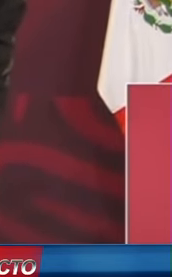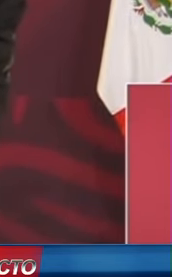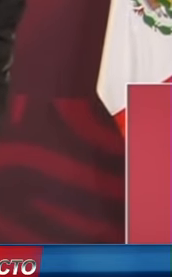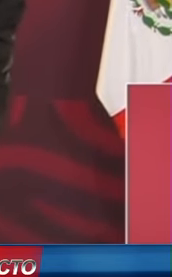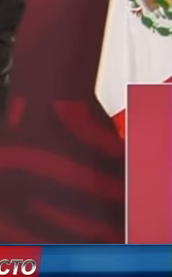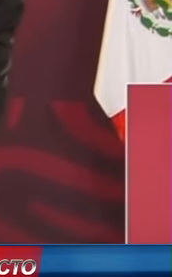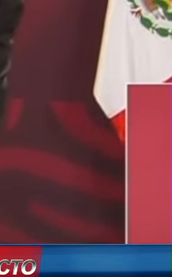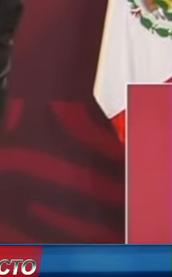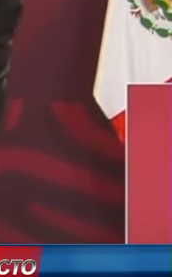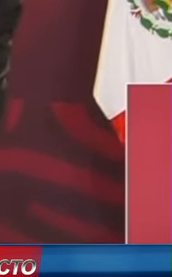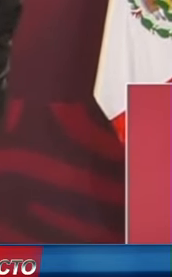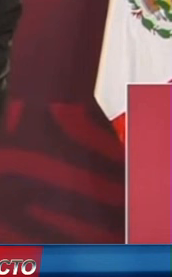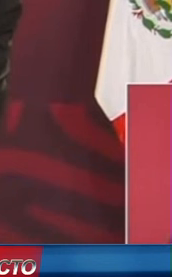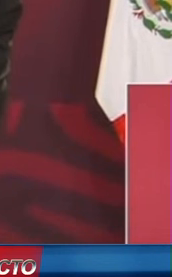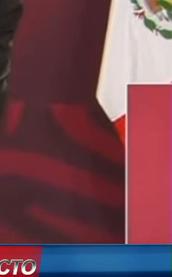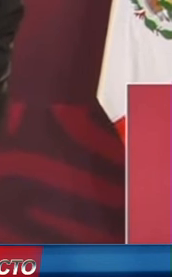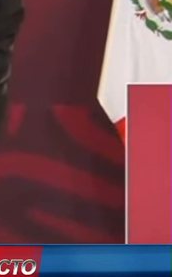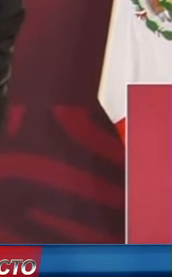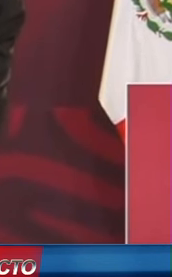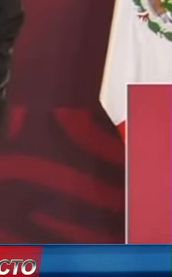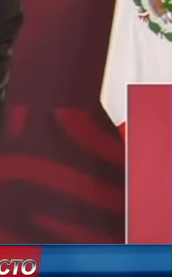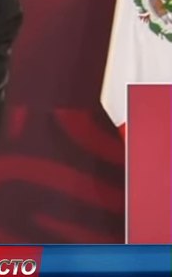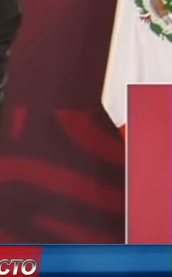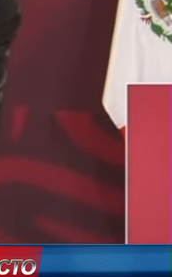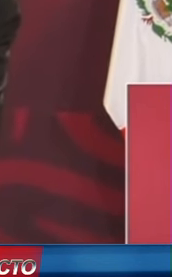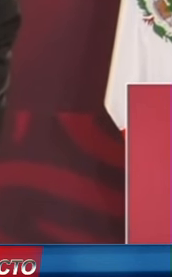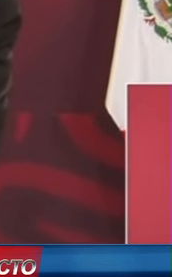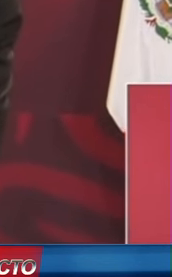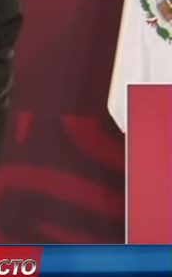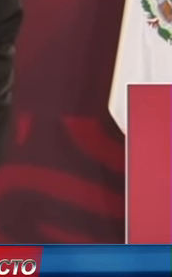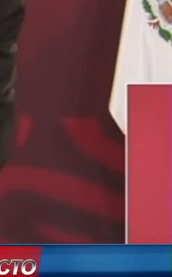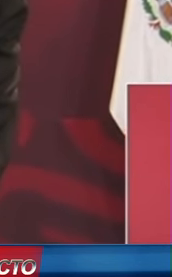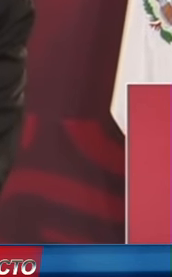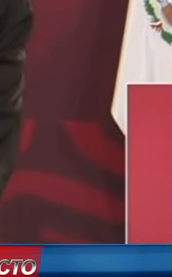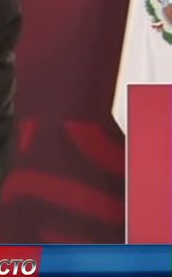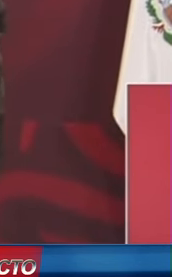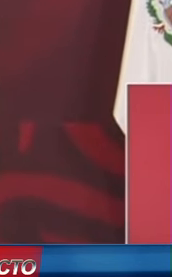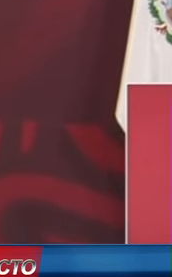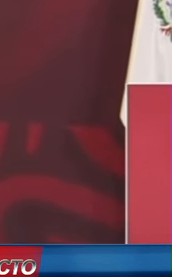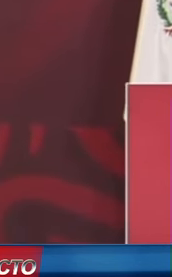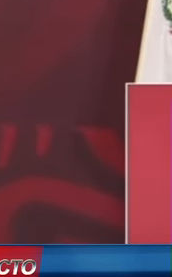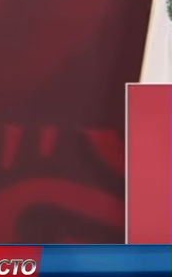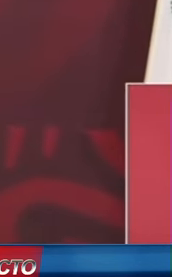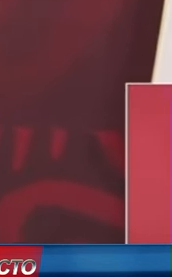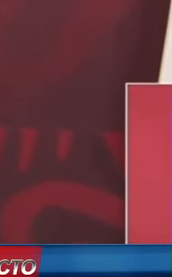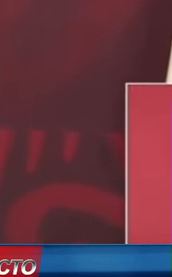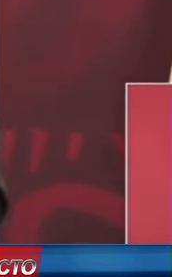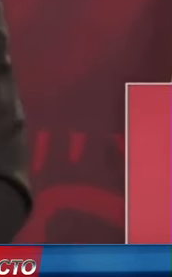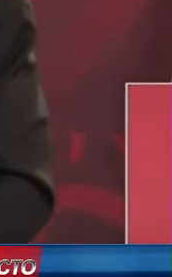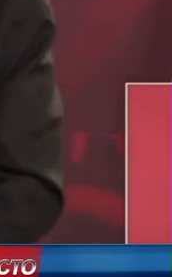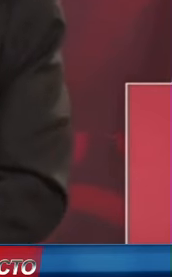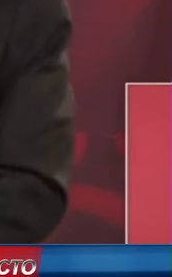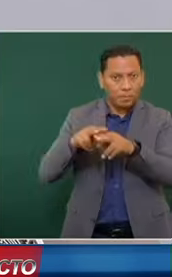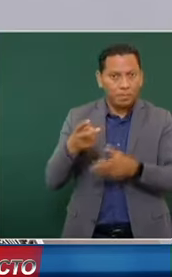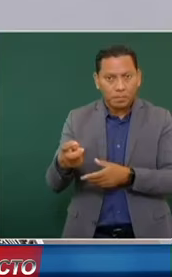las barbaridades que saltarán. Las ha hecho, él lo sabe que las ha hecho. Y el tema de